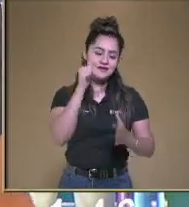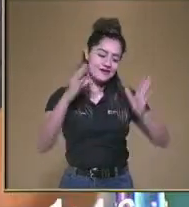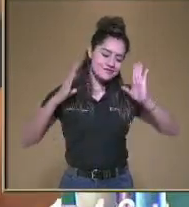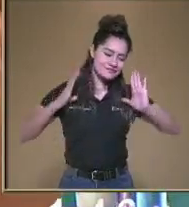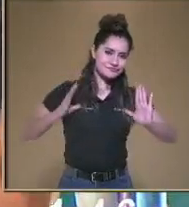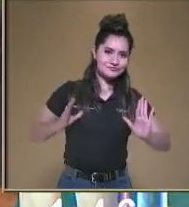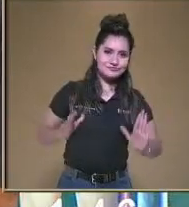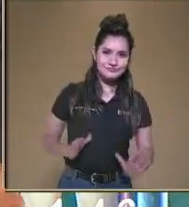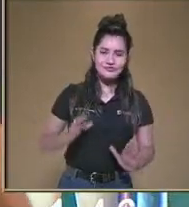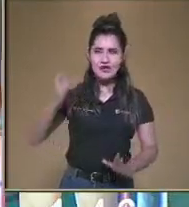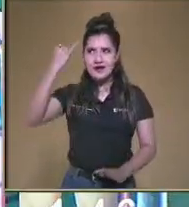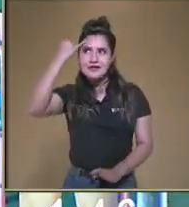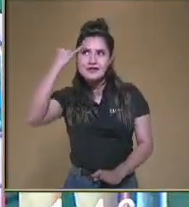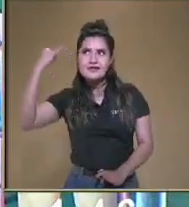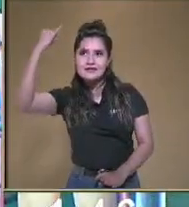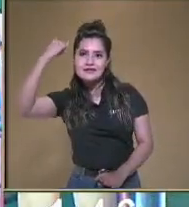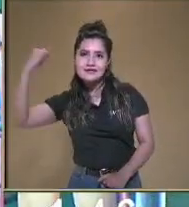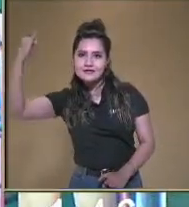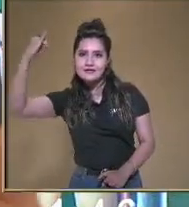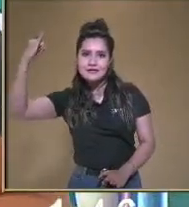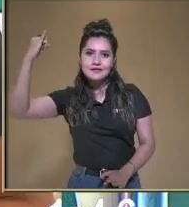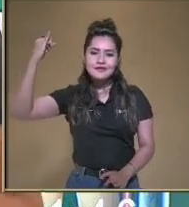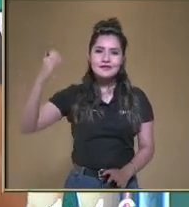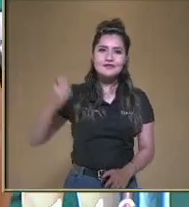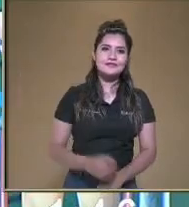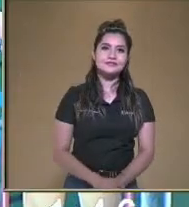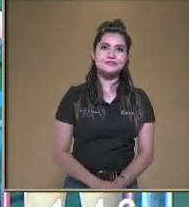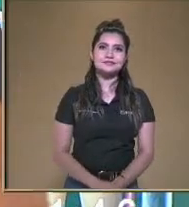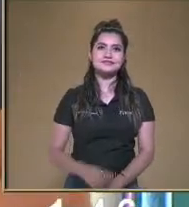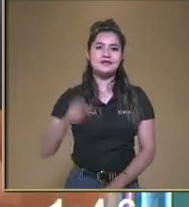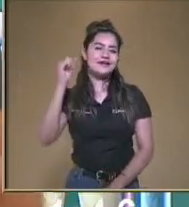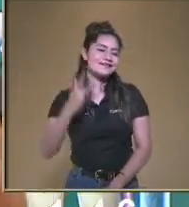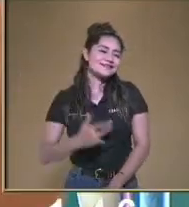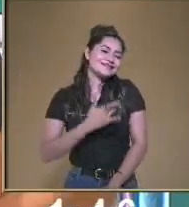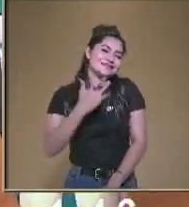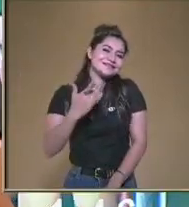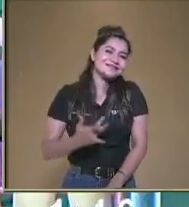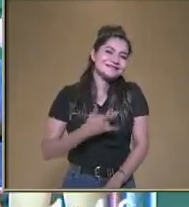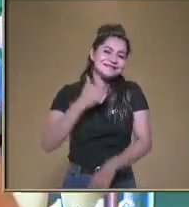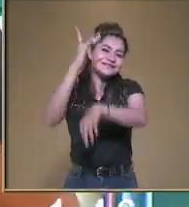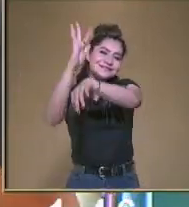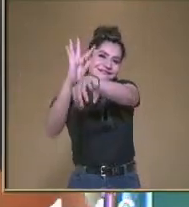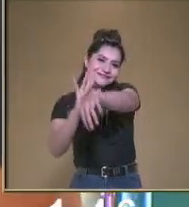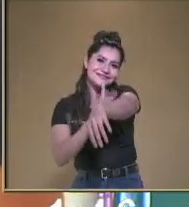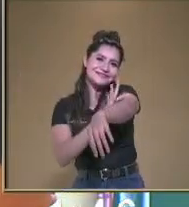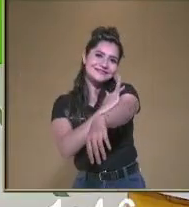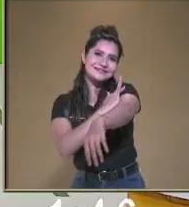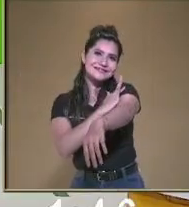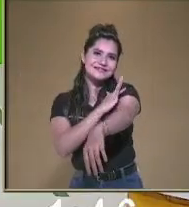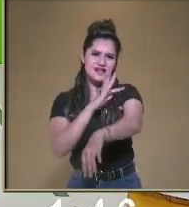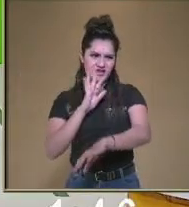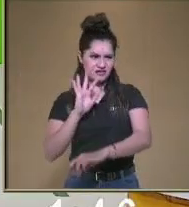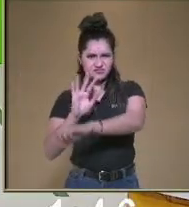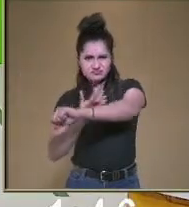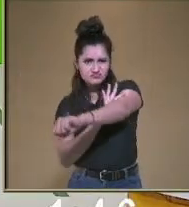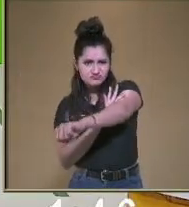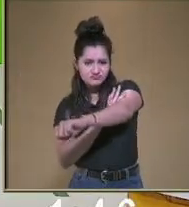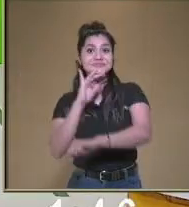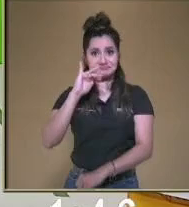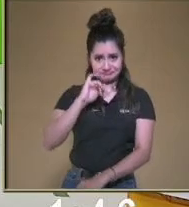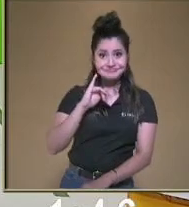decir ideas, conceptos, sentimientos, emociones. ¿Emociones?